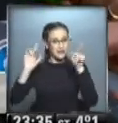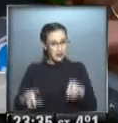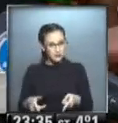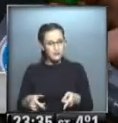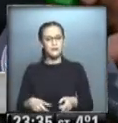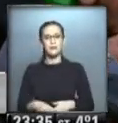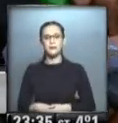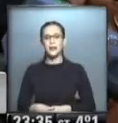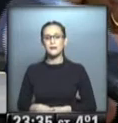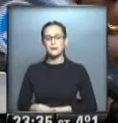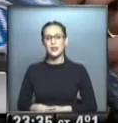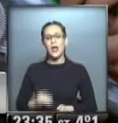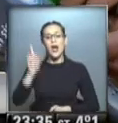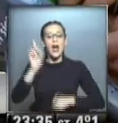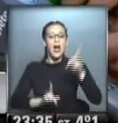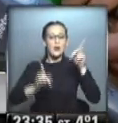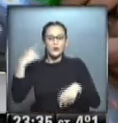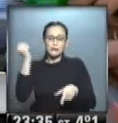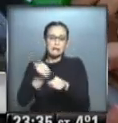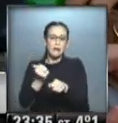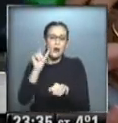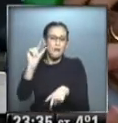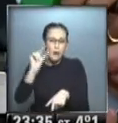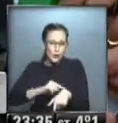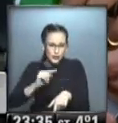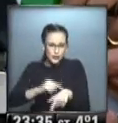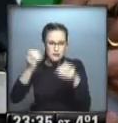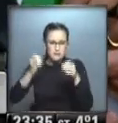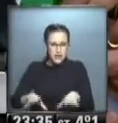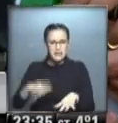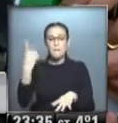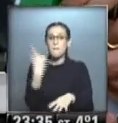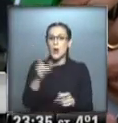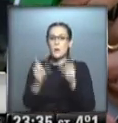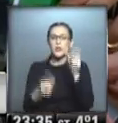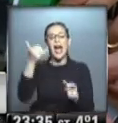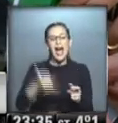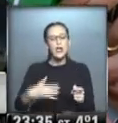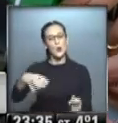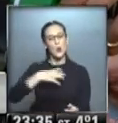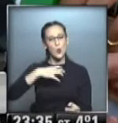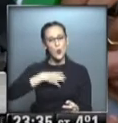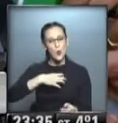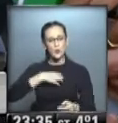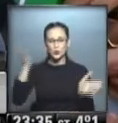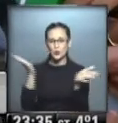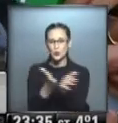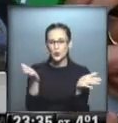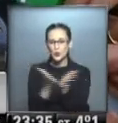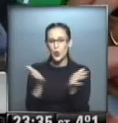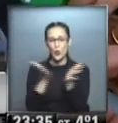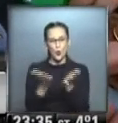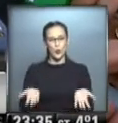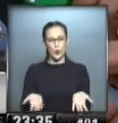no fueron sus primeras experiencias, pero la gente está preparada, está capacitada, se hacen cursos a nivel nacional o internacional